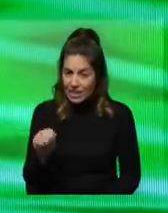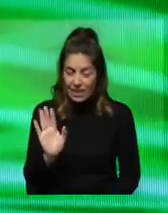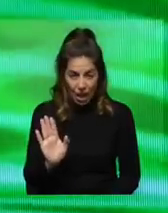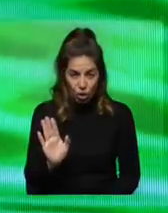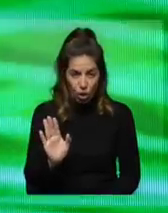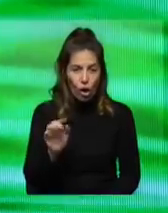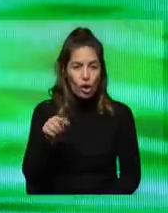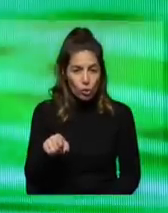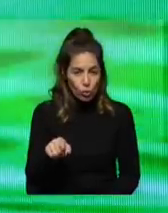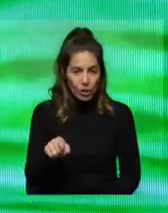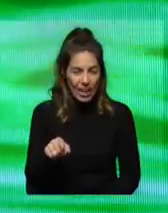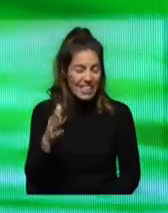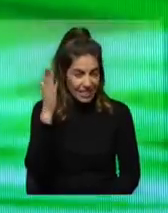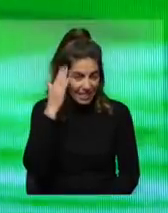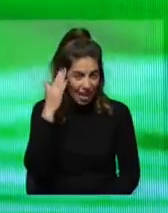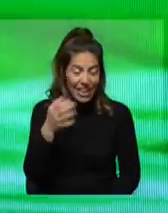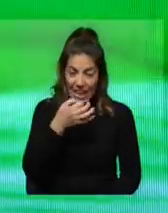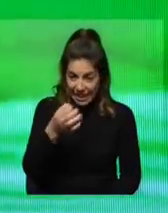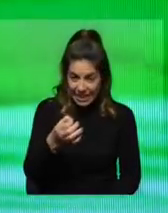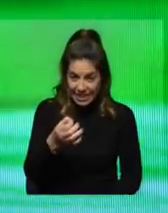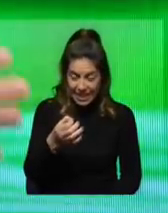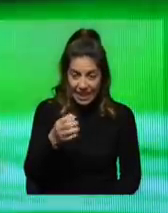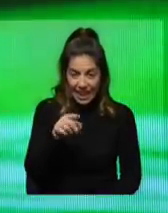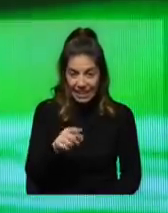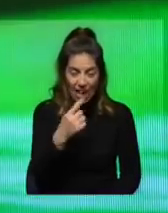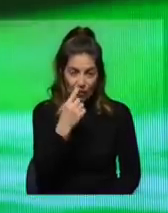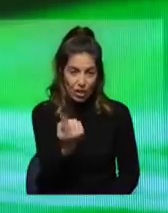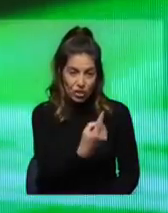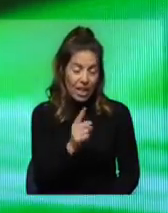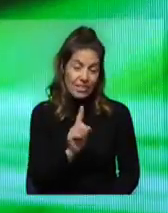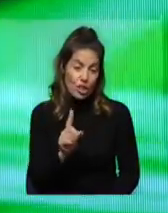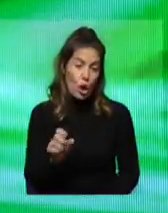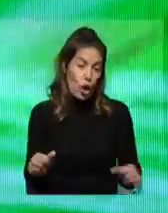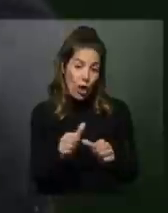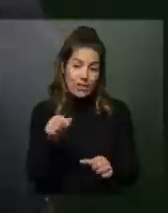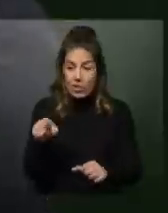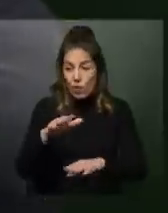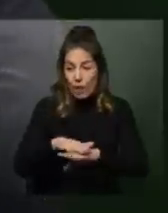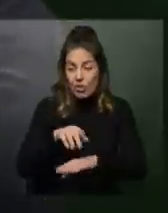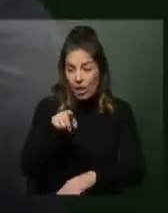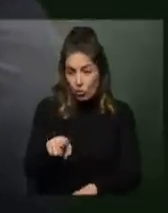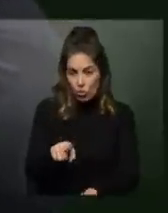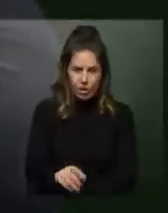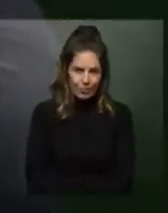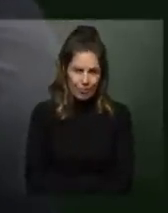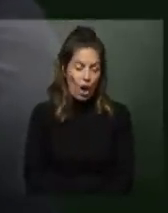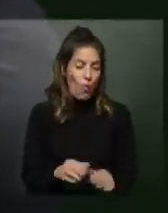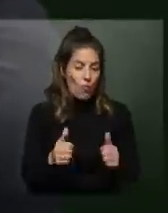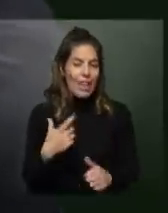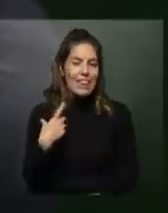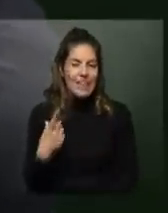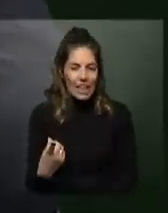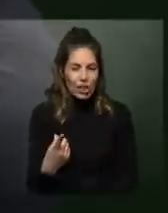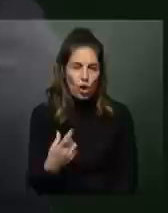de alguna manera le dicen circule a esto si no lo hace ya va de parte suya está muy bien Mauricio Viera el director